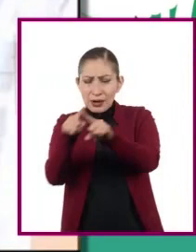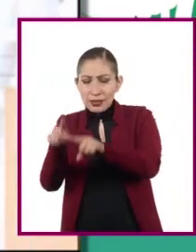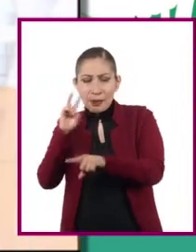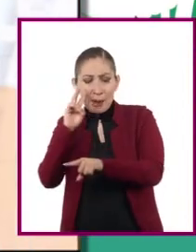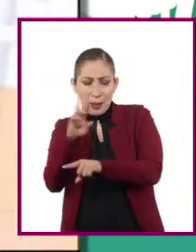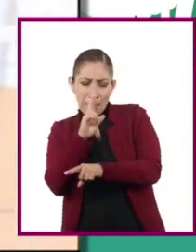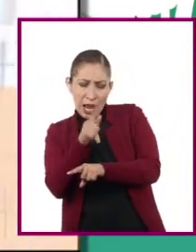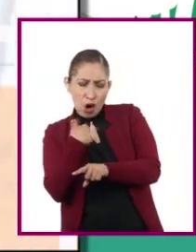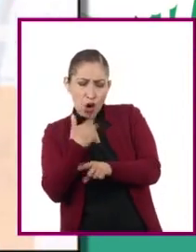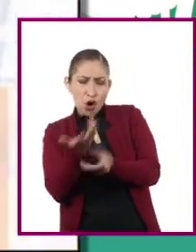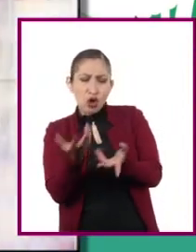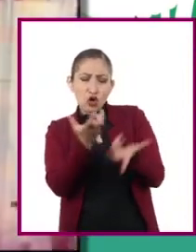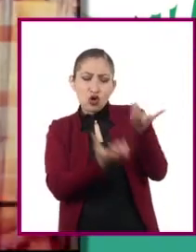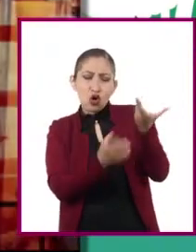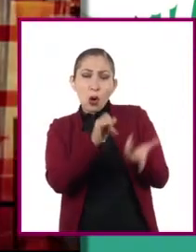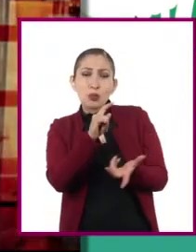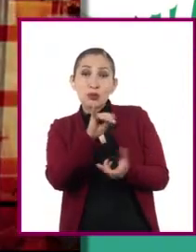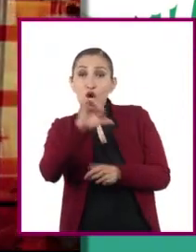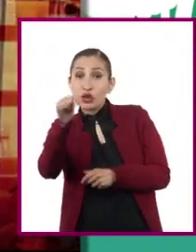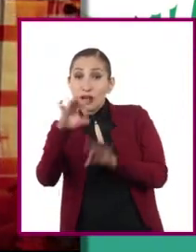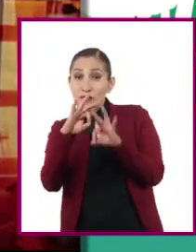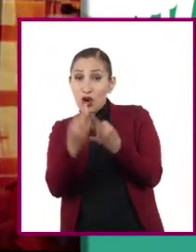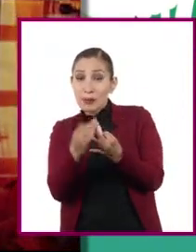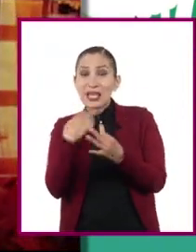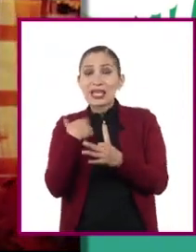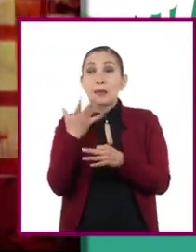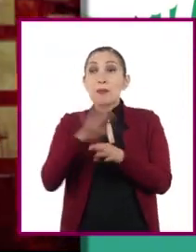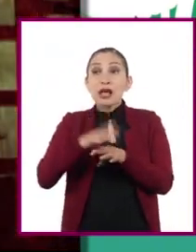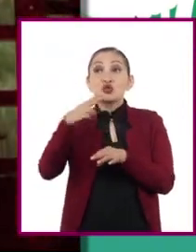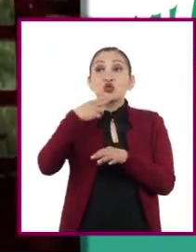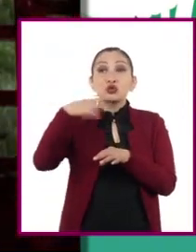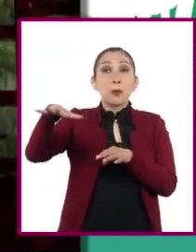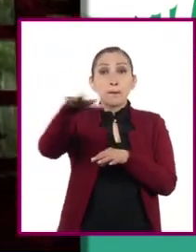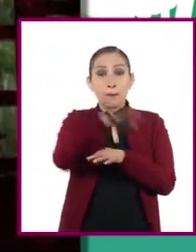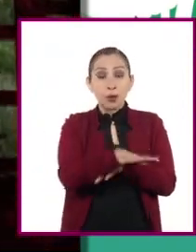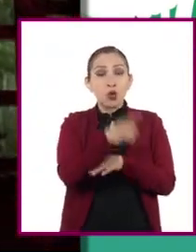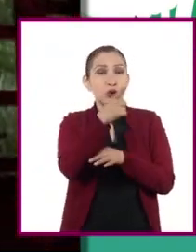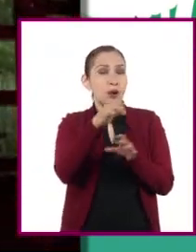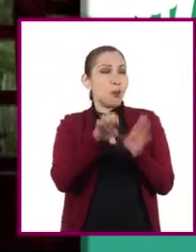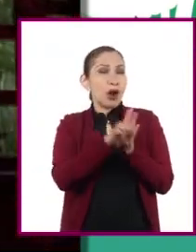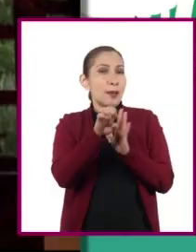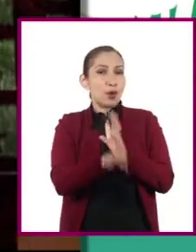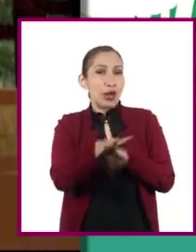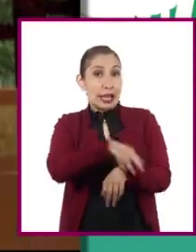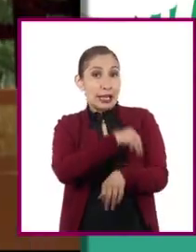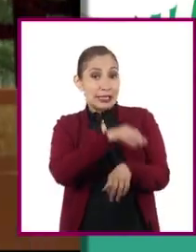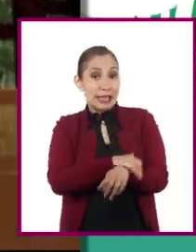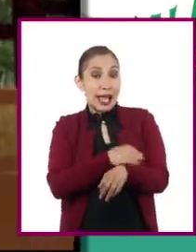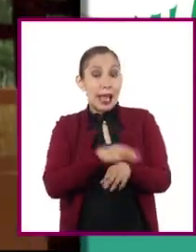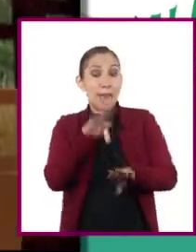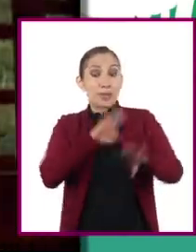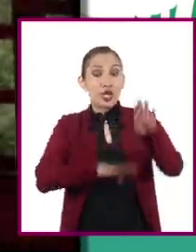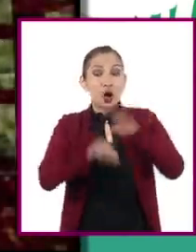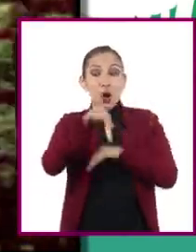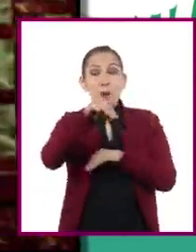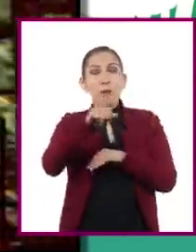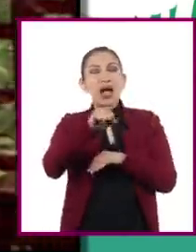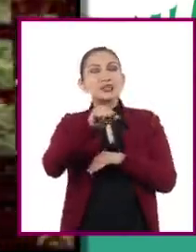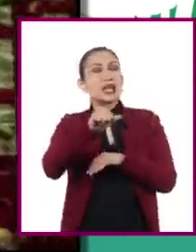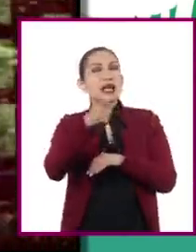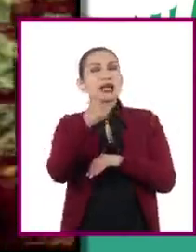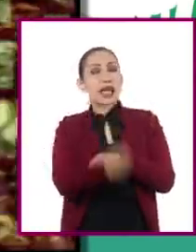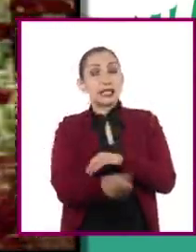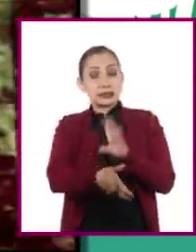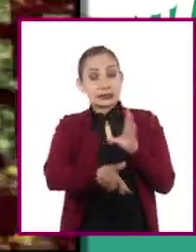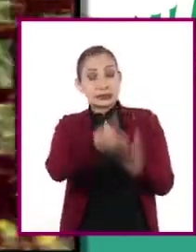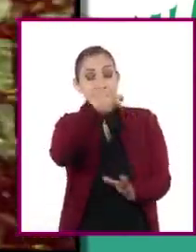las características de combustibles alternos y generalizar su uso. Una fuente potencial de energía es la biomasa, que